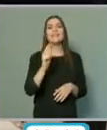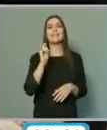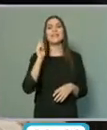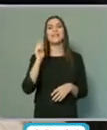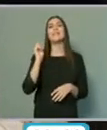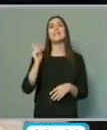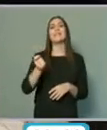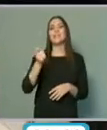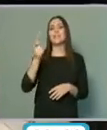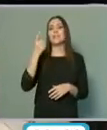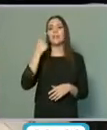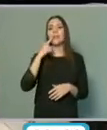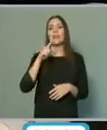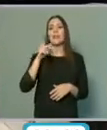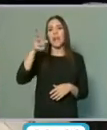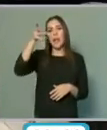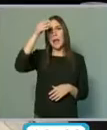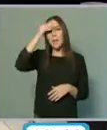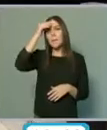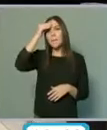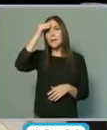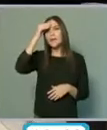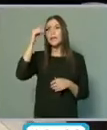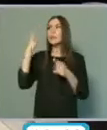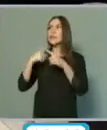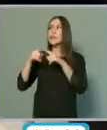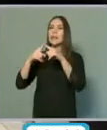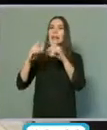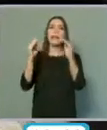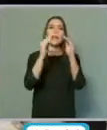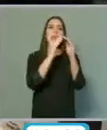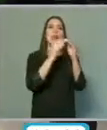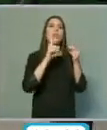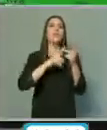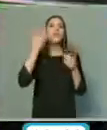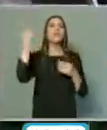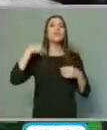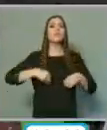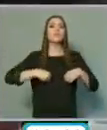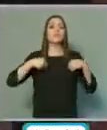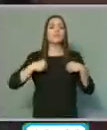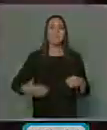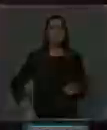ojitos pajaritos, pero qué bonito es aprender de las casas y donde vivieron.